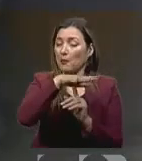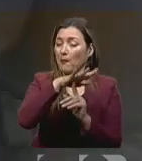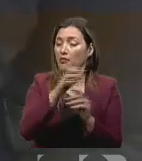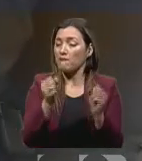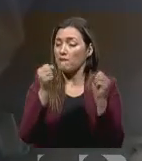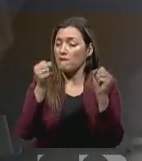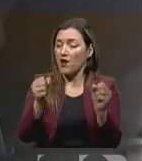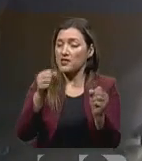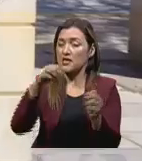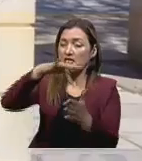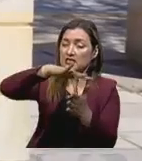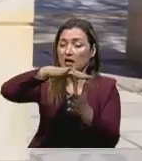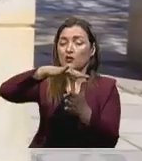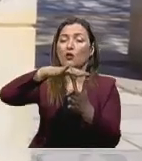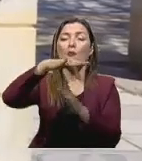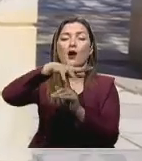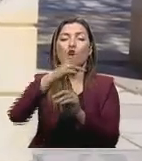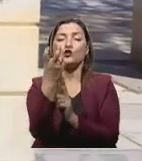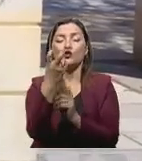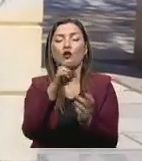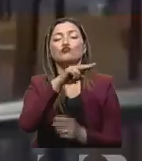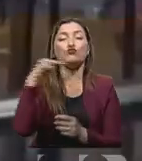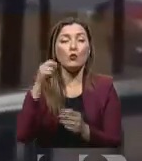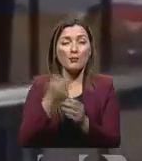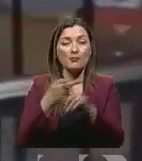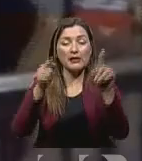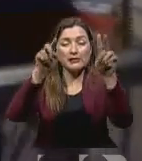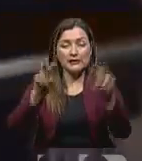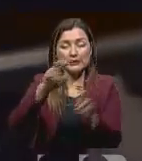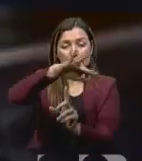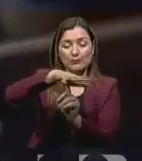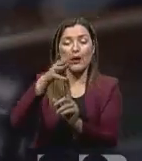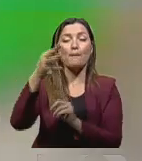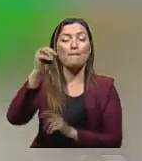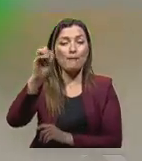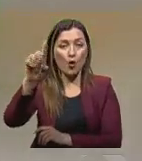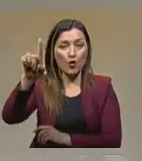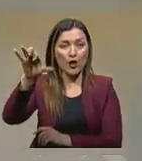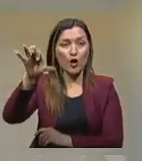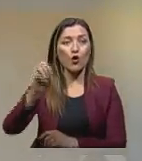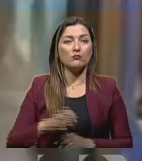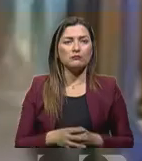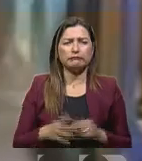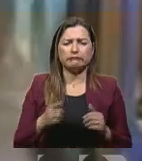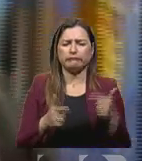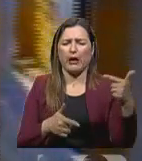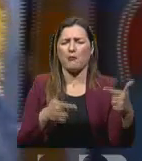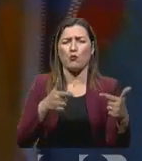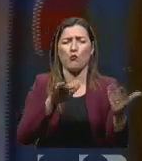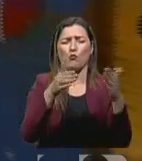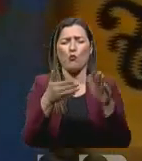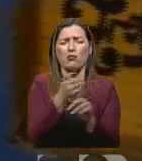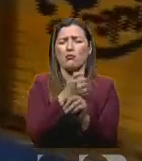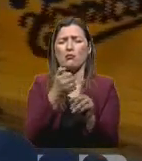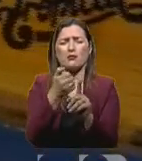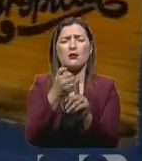al entorno del mercado modelo aún así Durante este año se registraron hechos adictivos y hasta asesinatos como la muerte